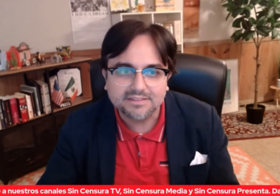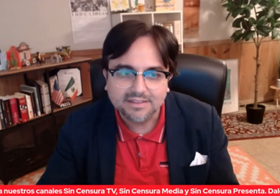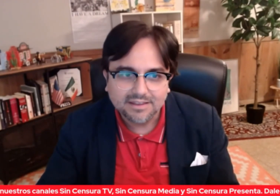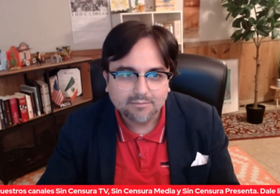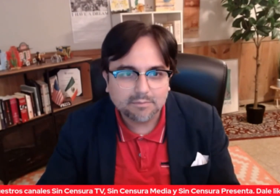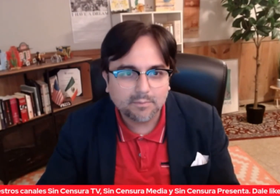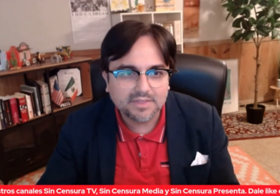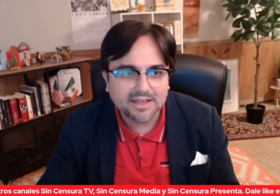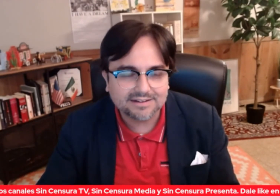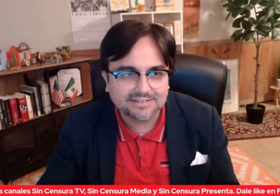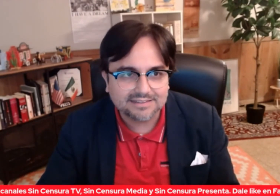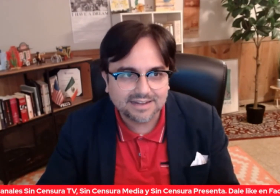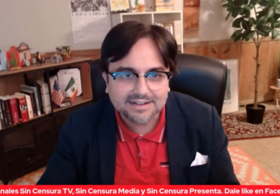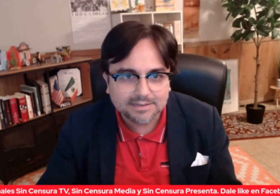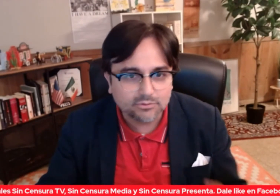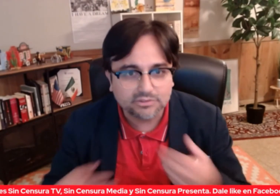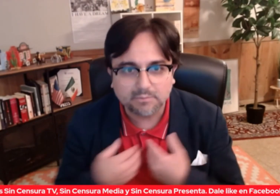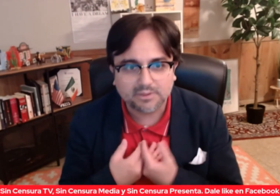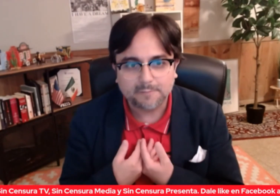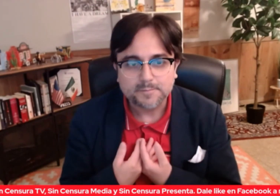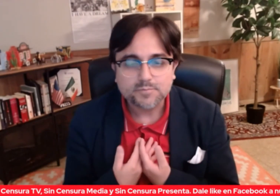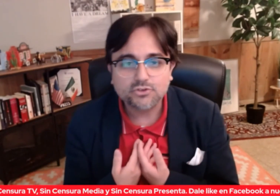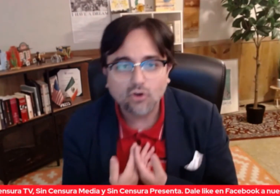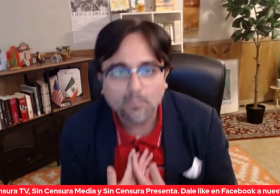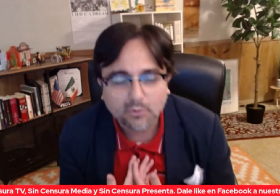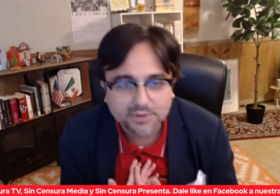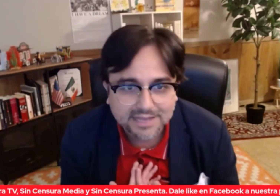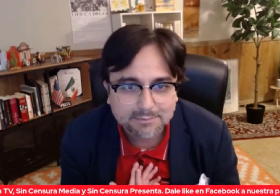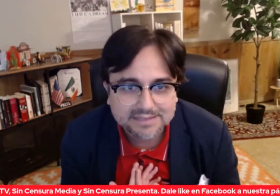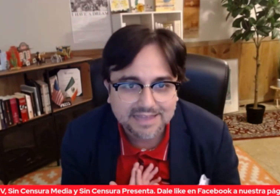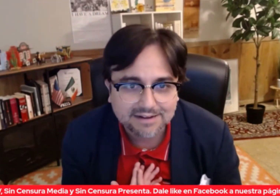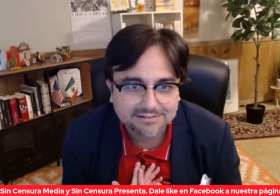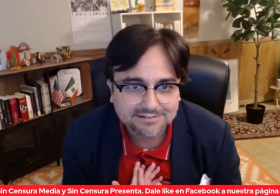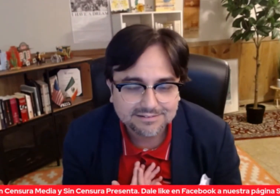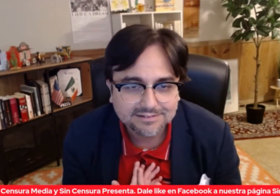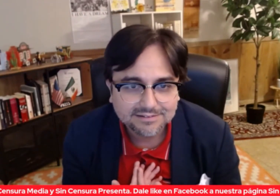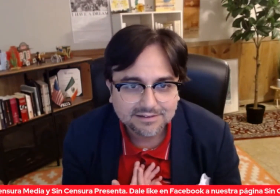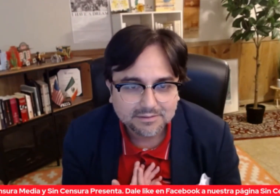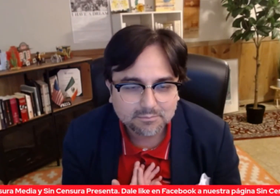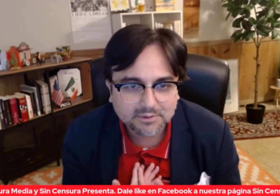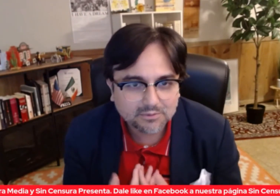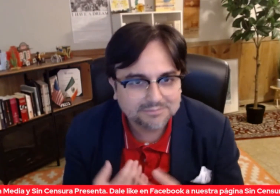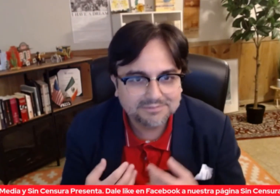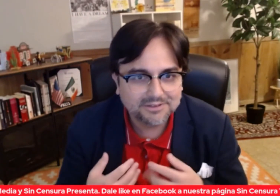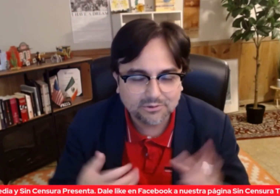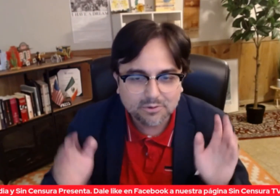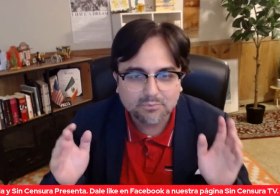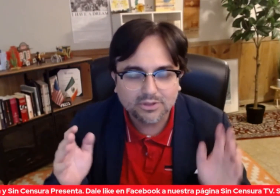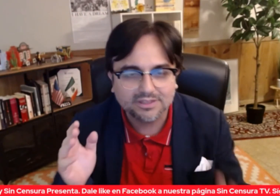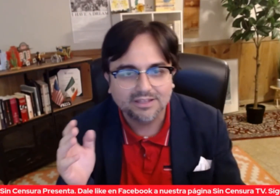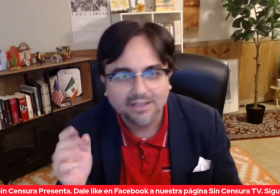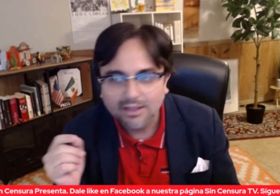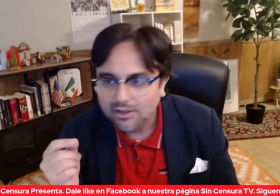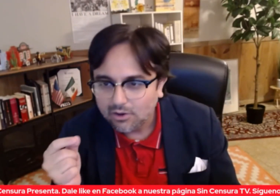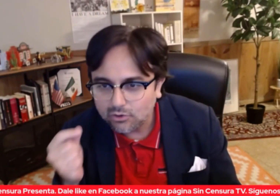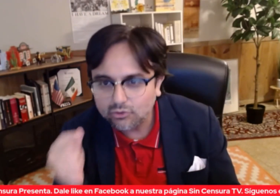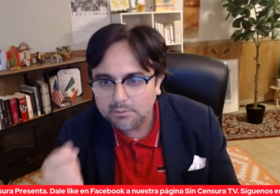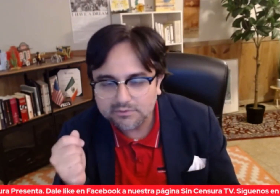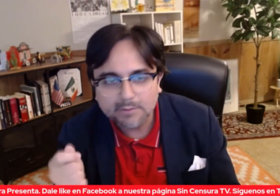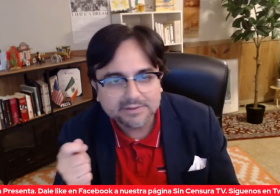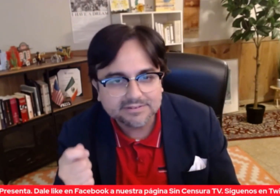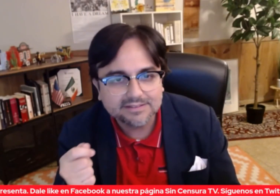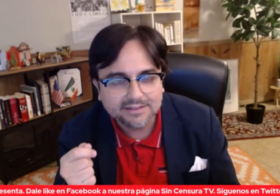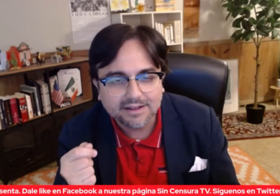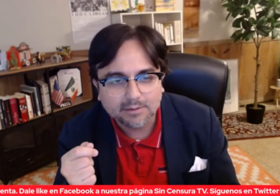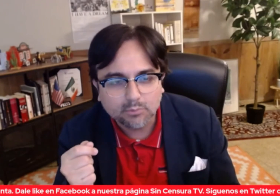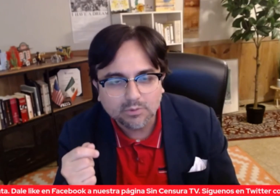don David me pueda rescatar el clip 12 porque yo lo podría imitar, pero eso no importa. Hoy tuvimos